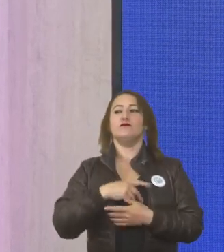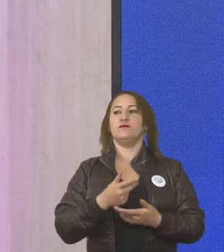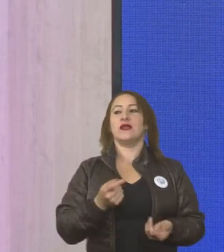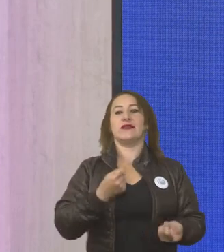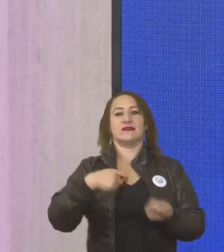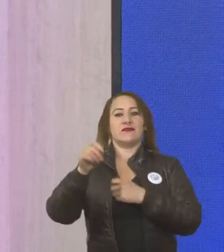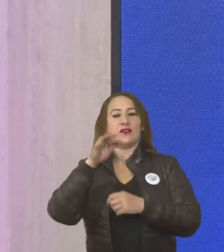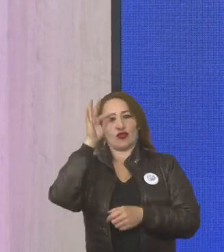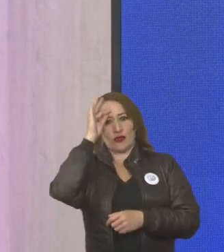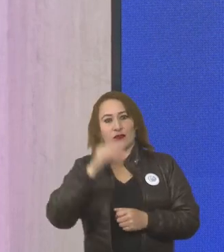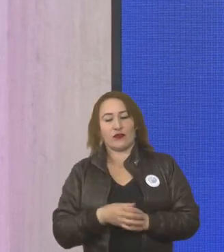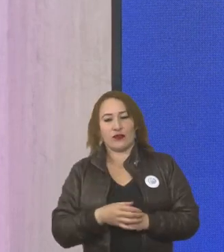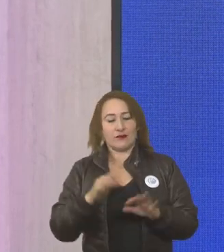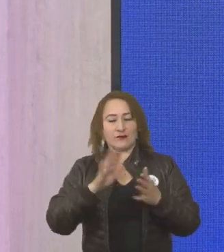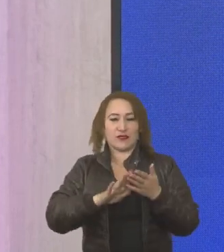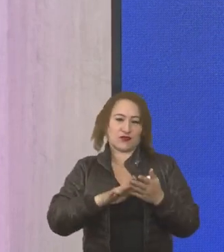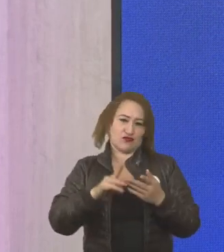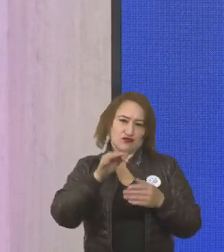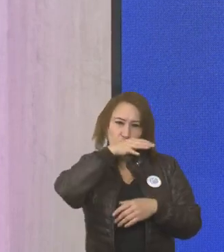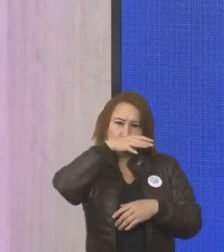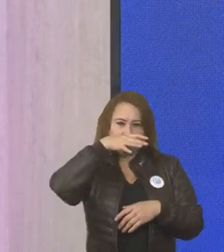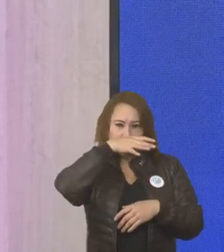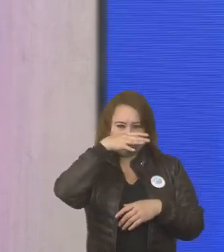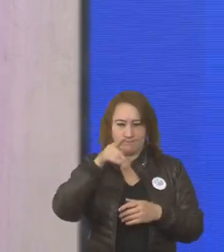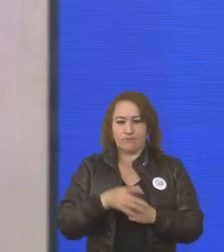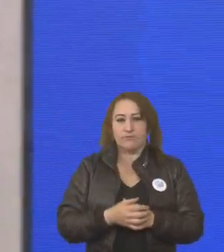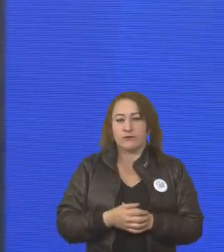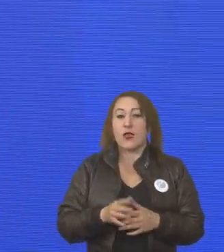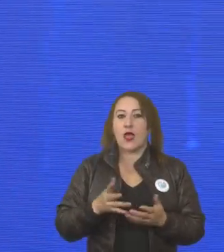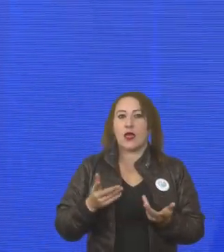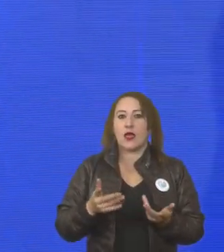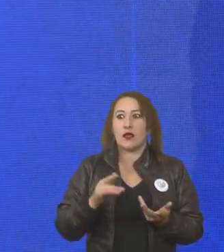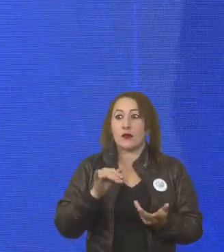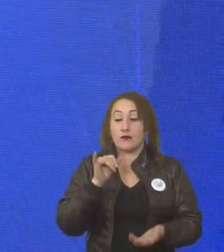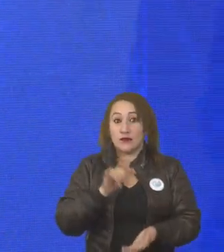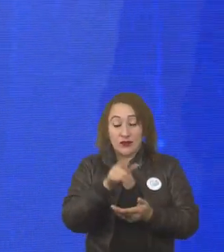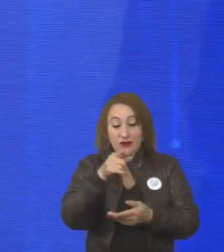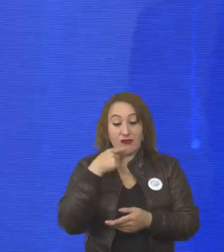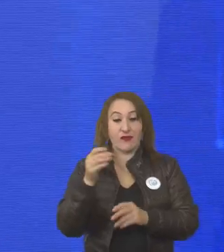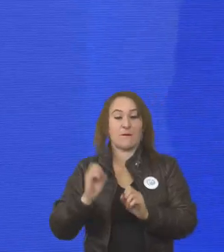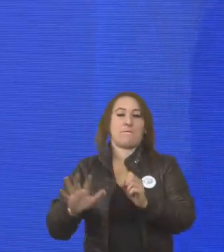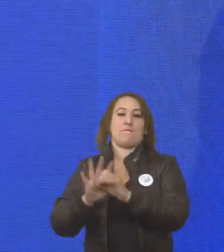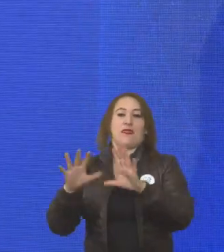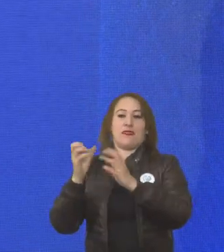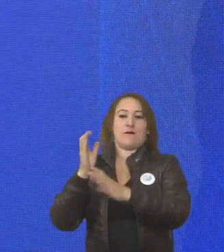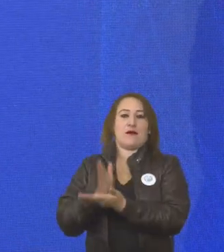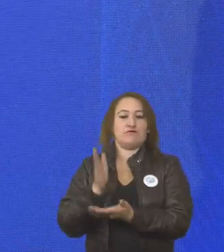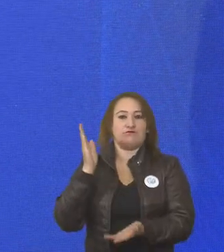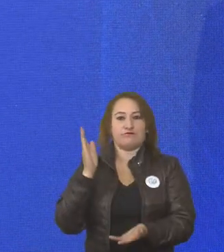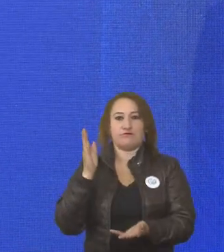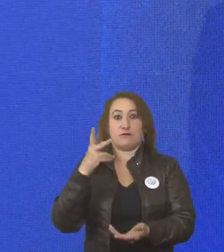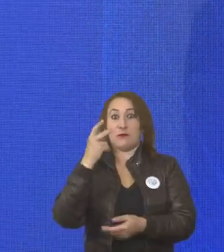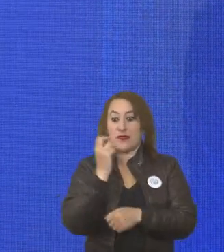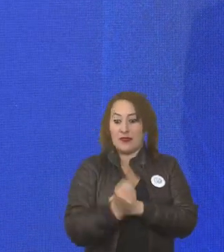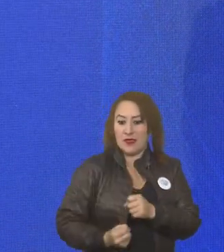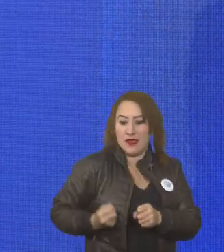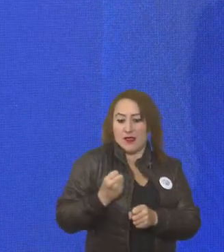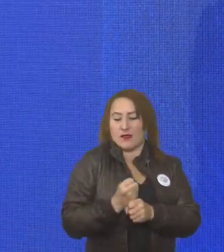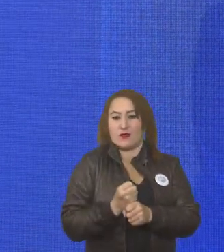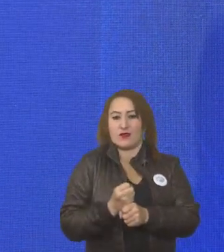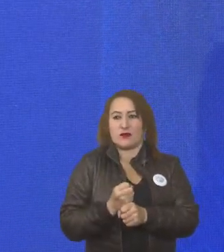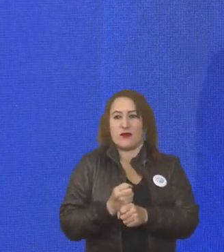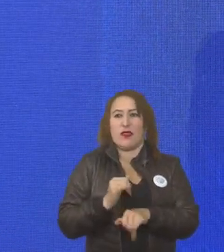Siempre hemos tenido ese twist. Pero lo que tú dices nos lo trajo la pandemia. No podemos después de 20 años